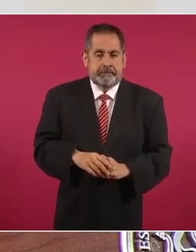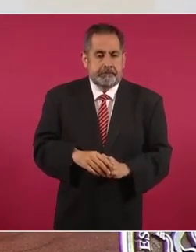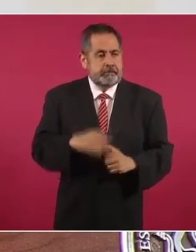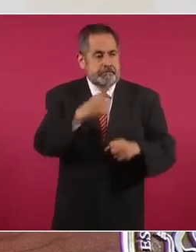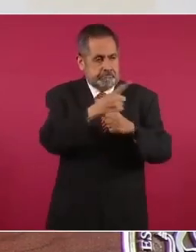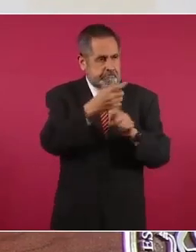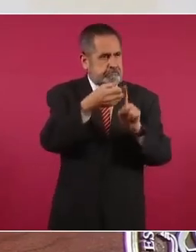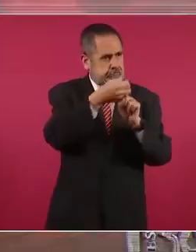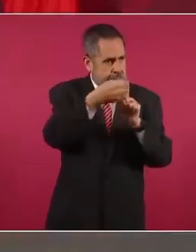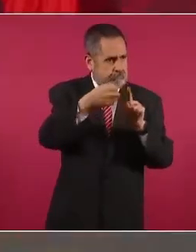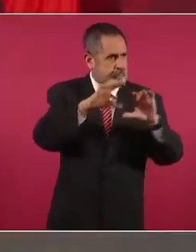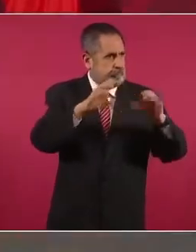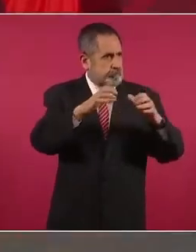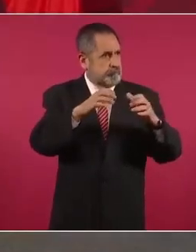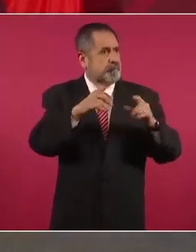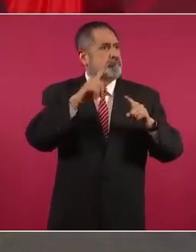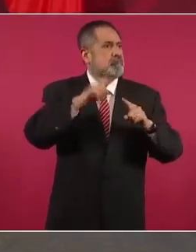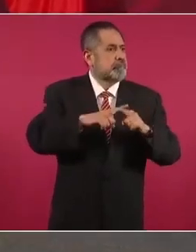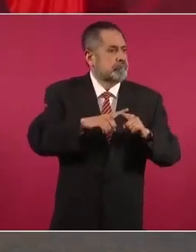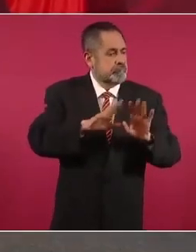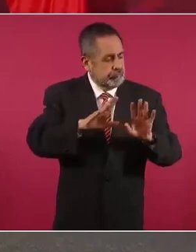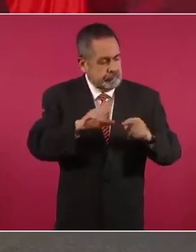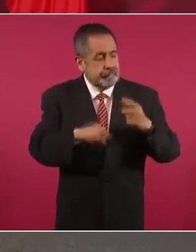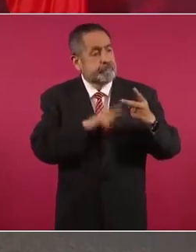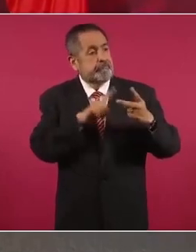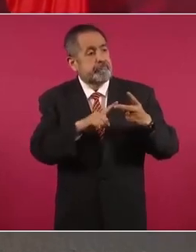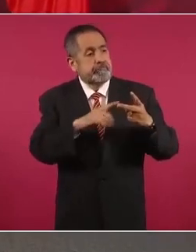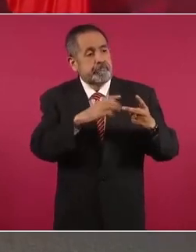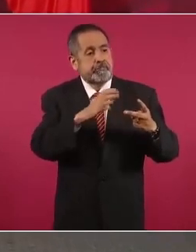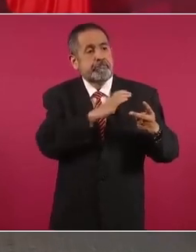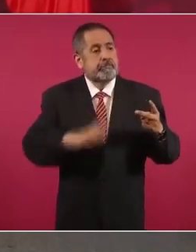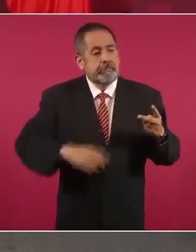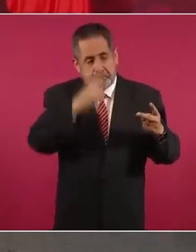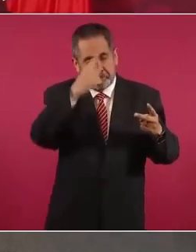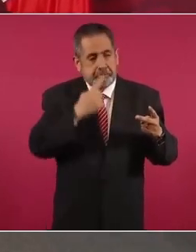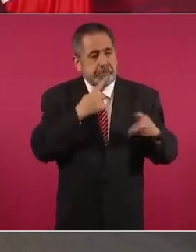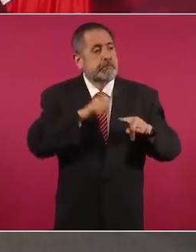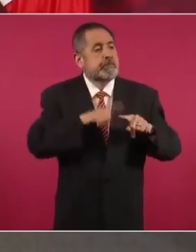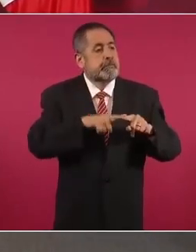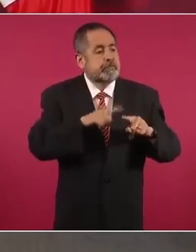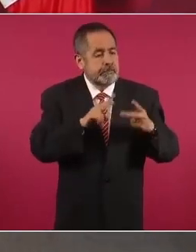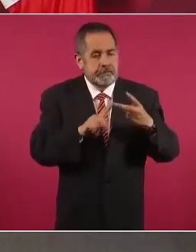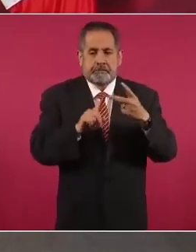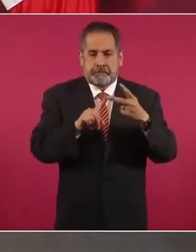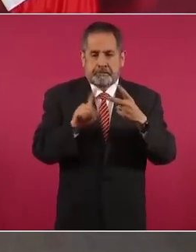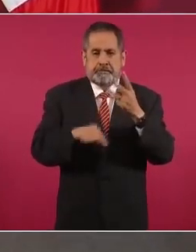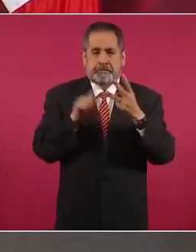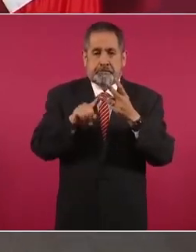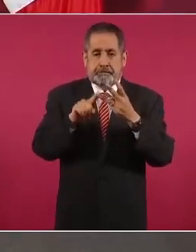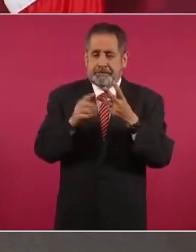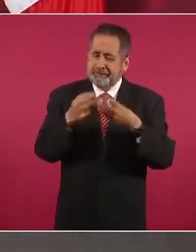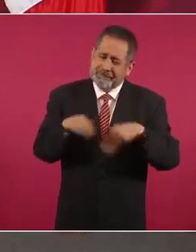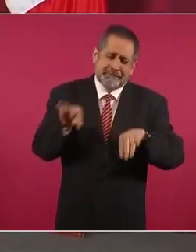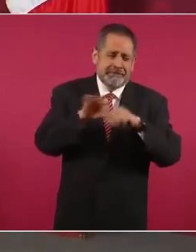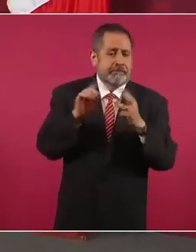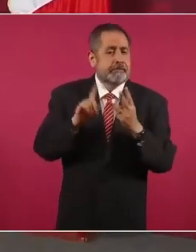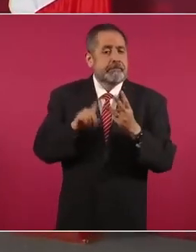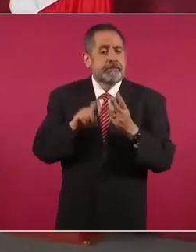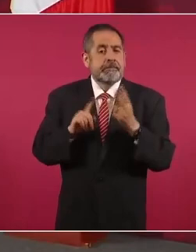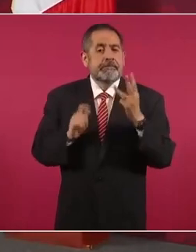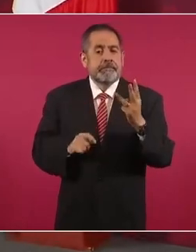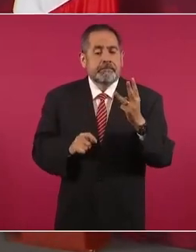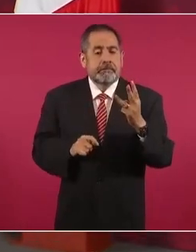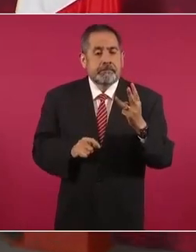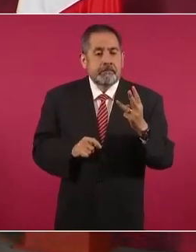Primero la organización, segundo el candidato. Tercero, que es muy importante,